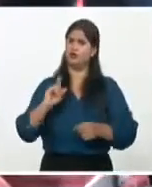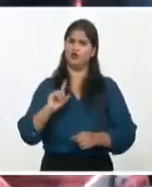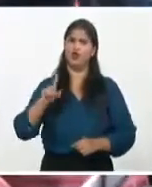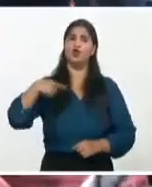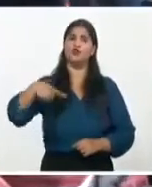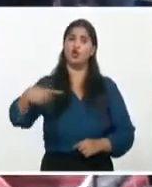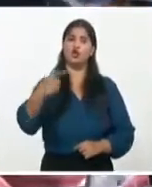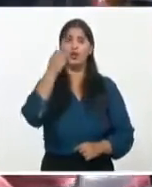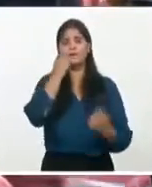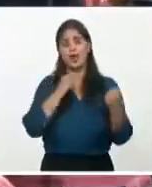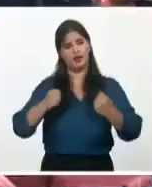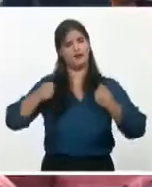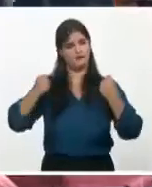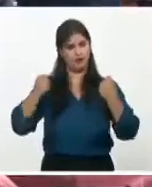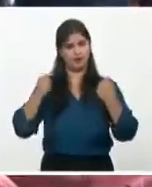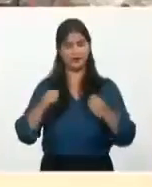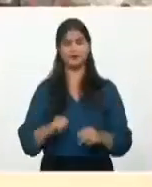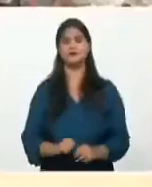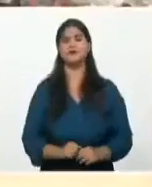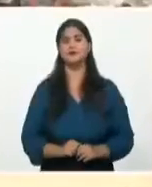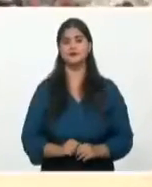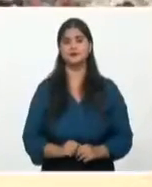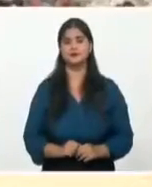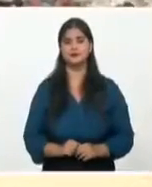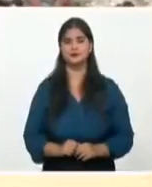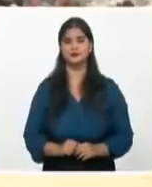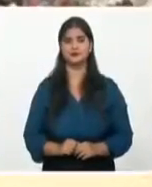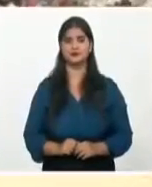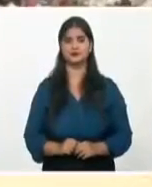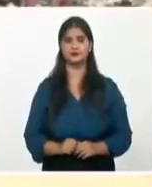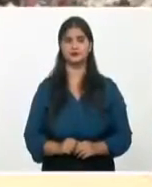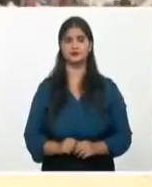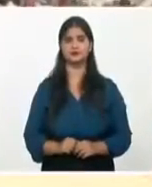Desde Moa Holguín, Daniel Leiva y Yuliesca Hernández García, Sistema Informativo de la Televisión Cubana.